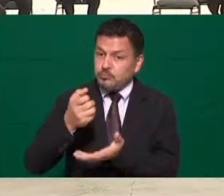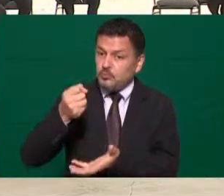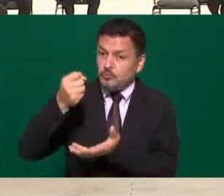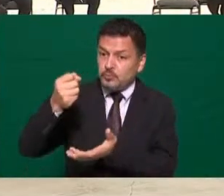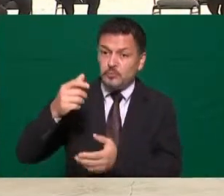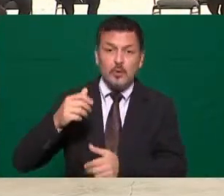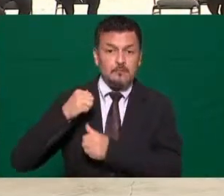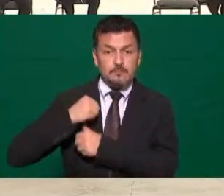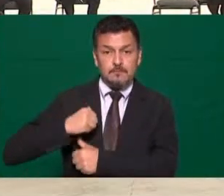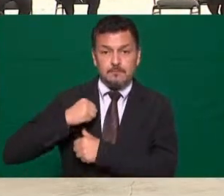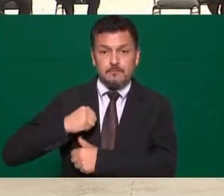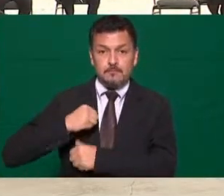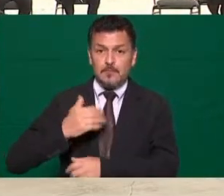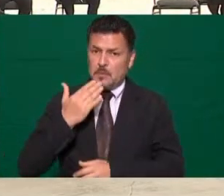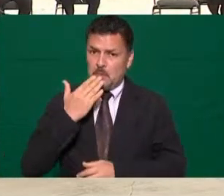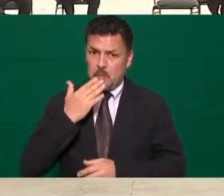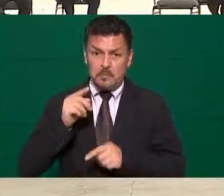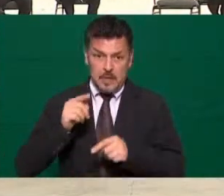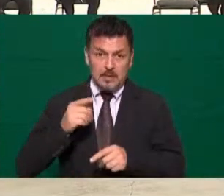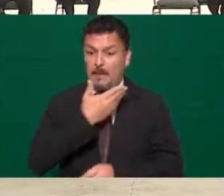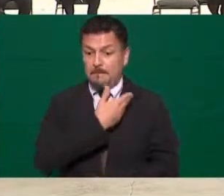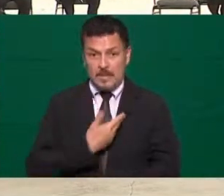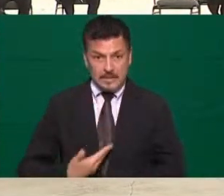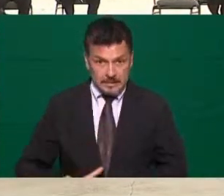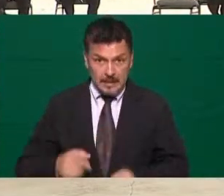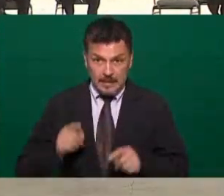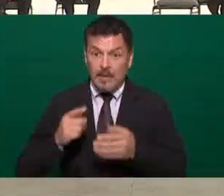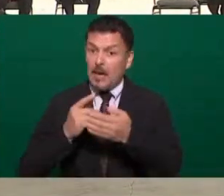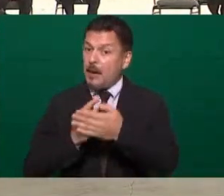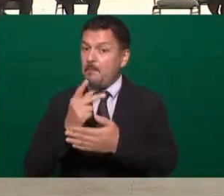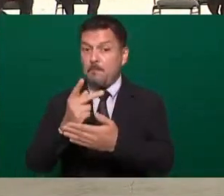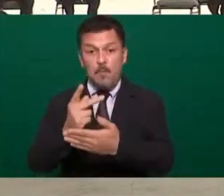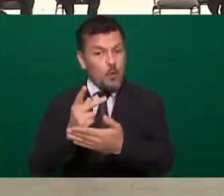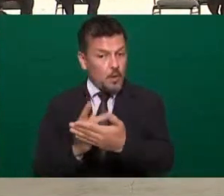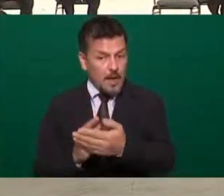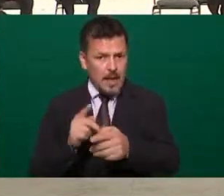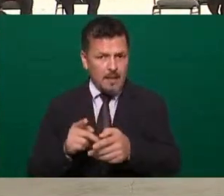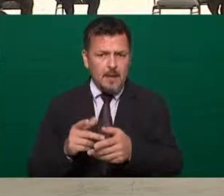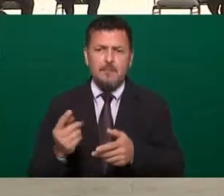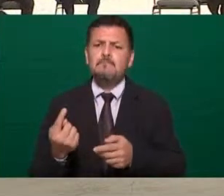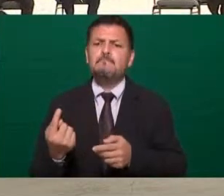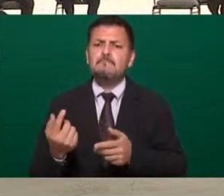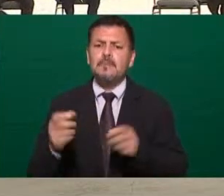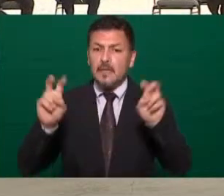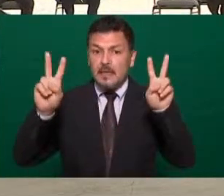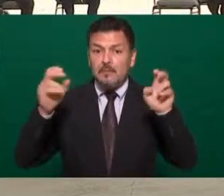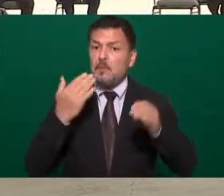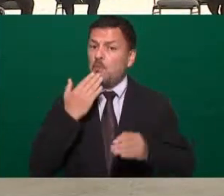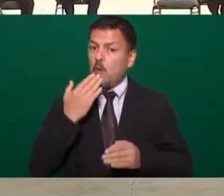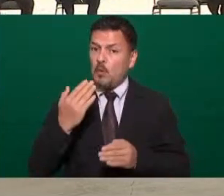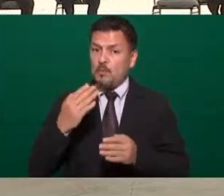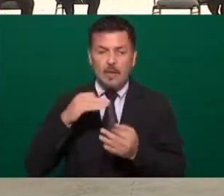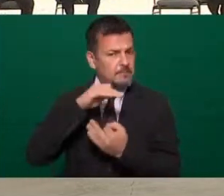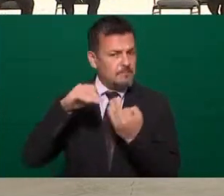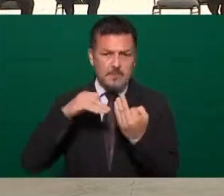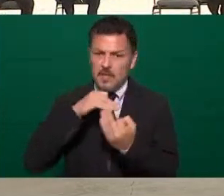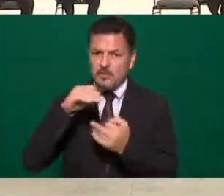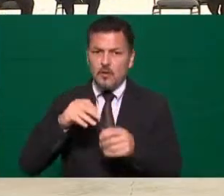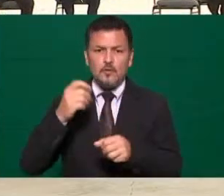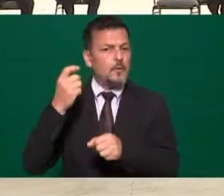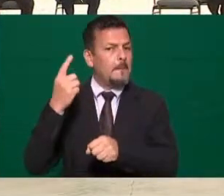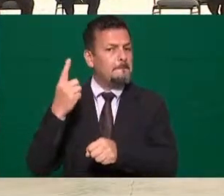obras. El señor presidente creó este programa de acuerdo con su lema, por el bien de todos,